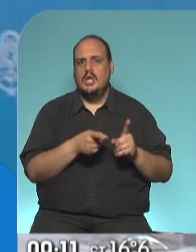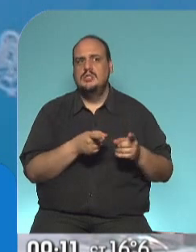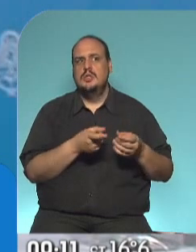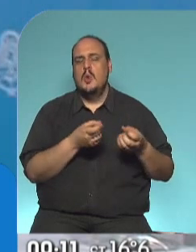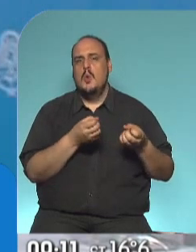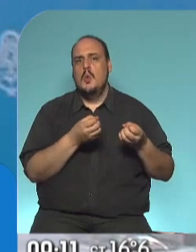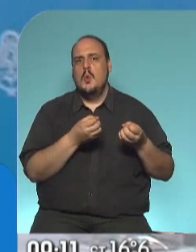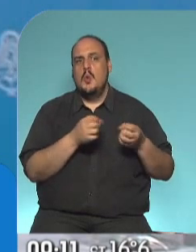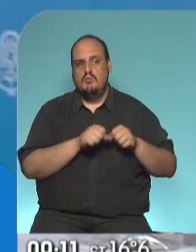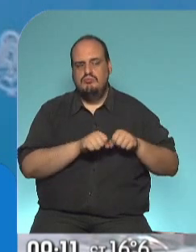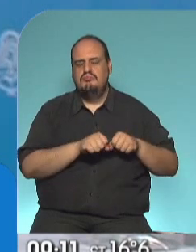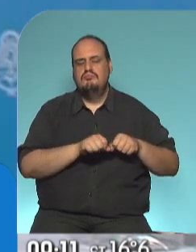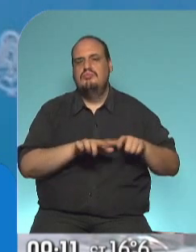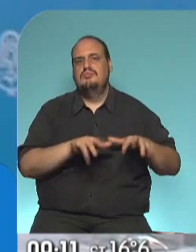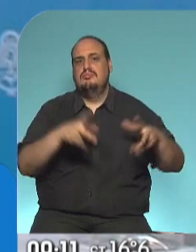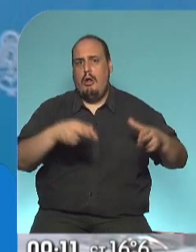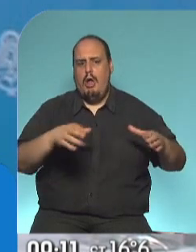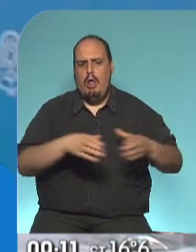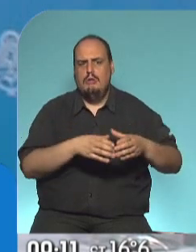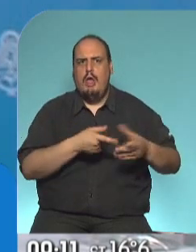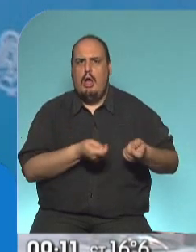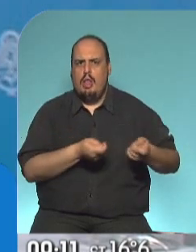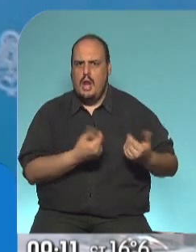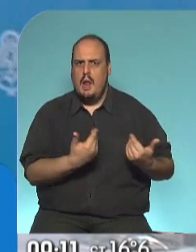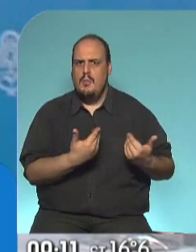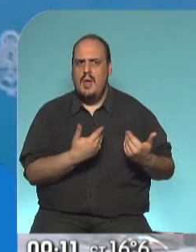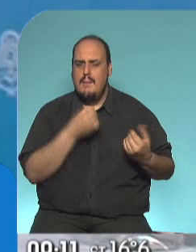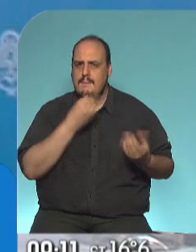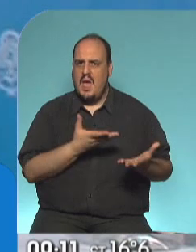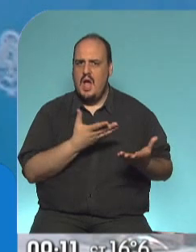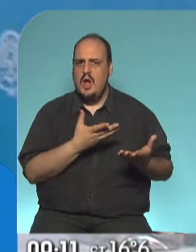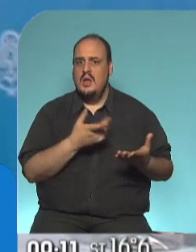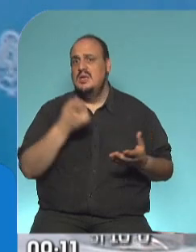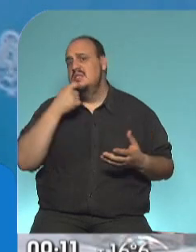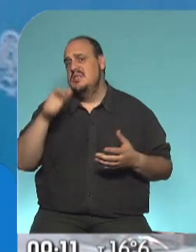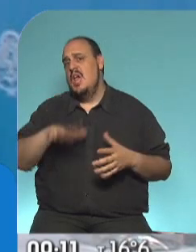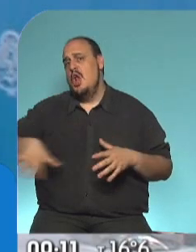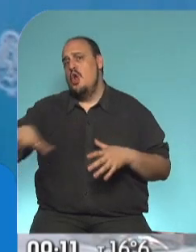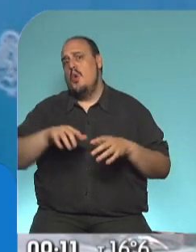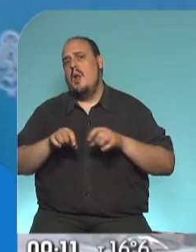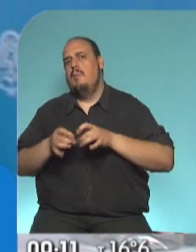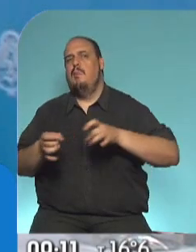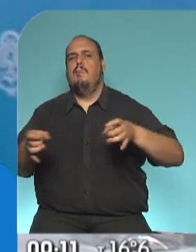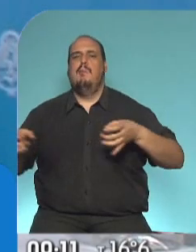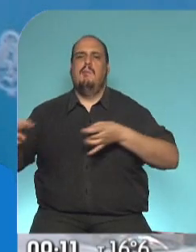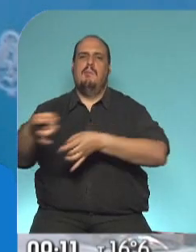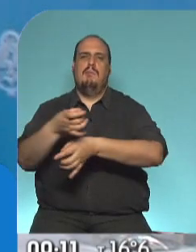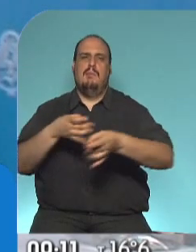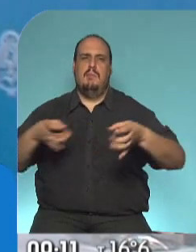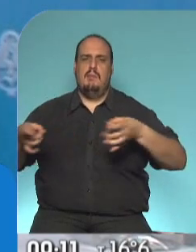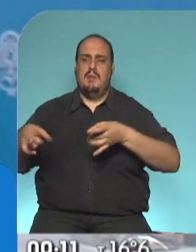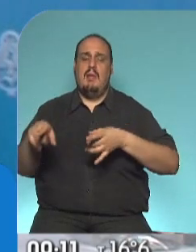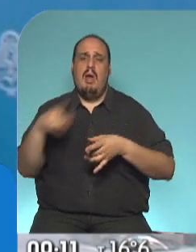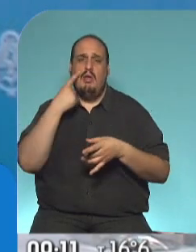interrumpa el brote que se pueda realmente controlar el brote mientras que en las áreas de transmisión comunitaria extendida las medidas de